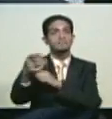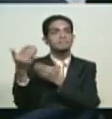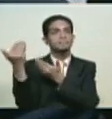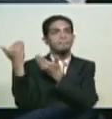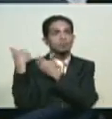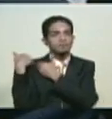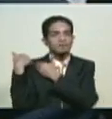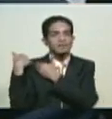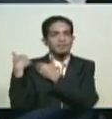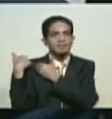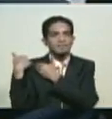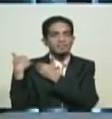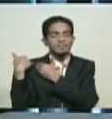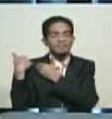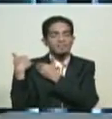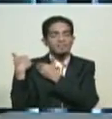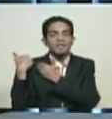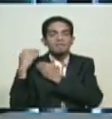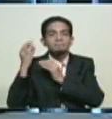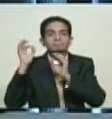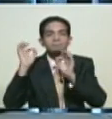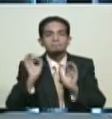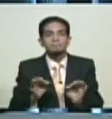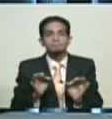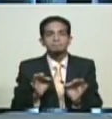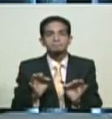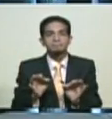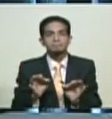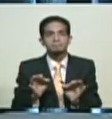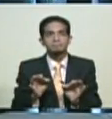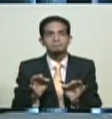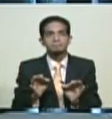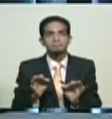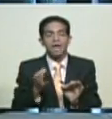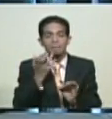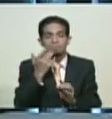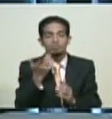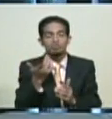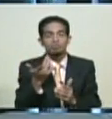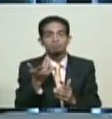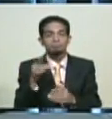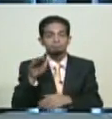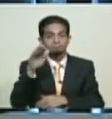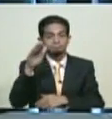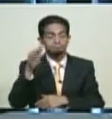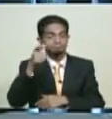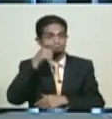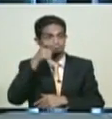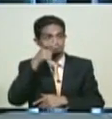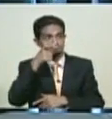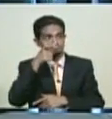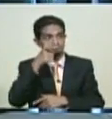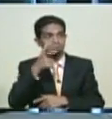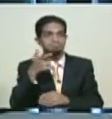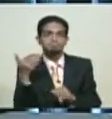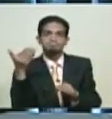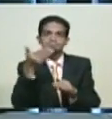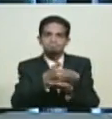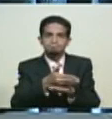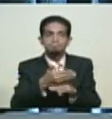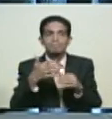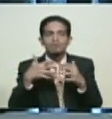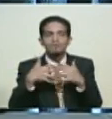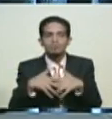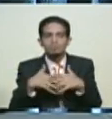de garantizar que esas medidas de seguridad función es lo más importante